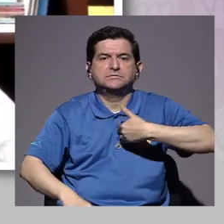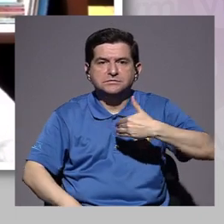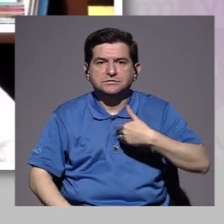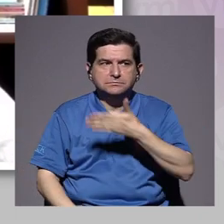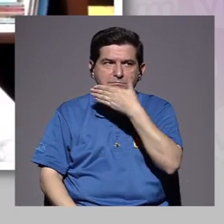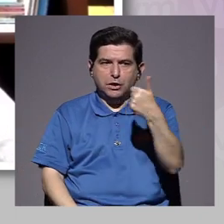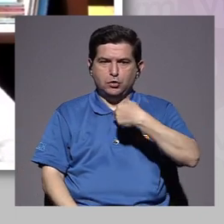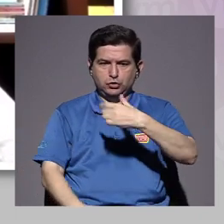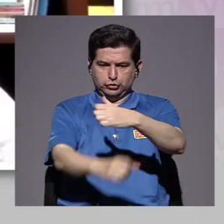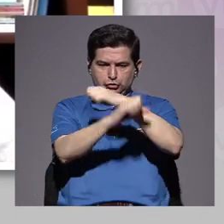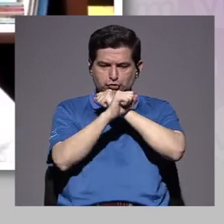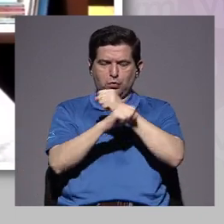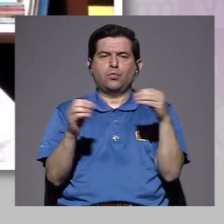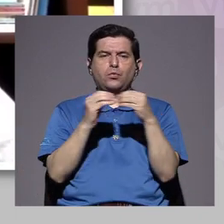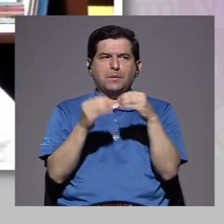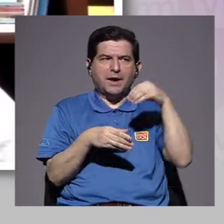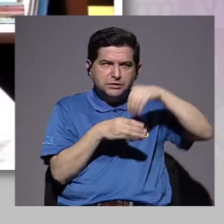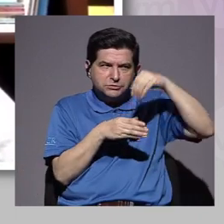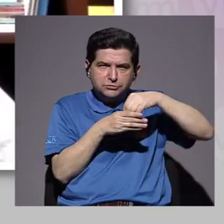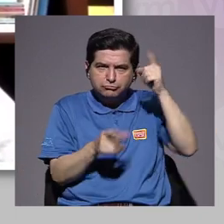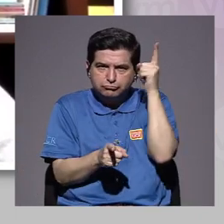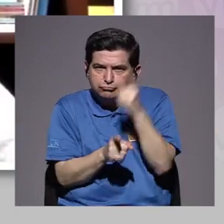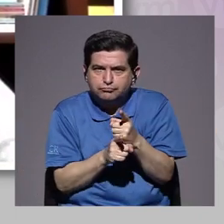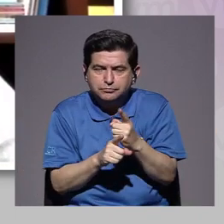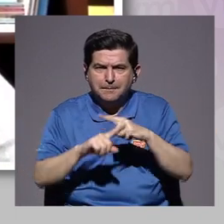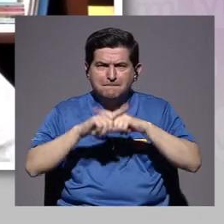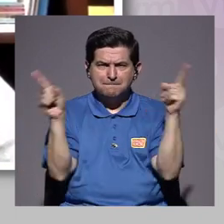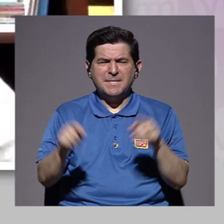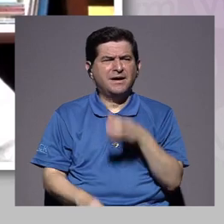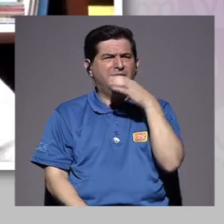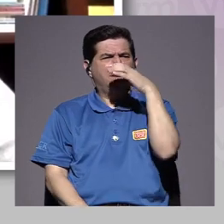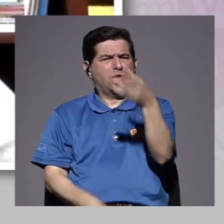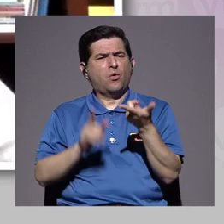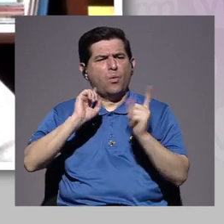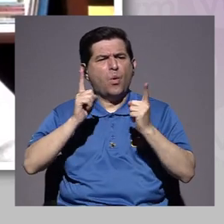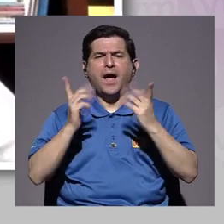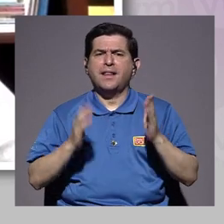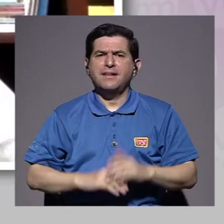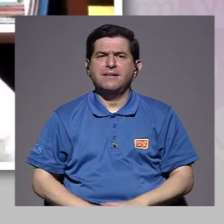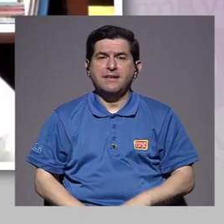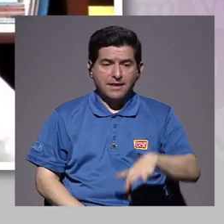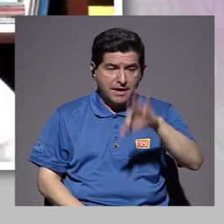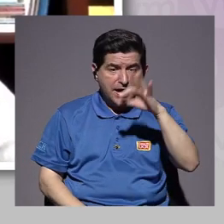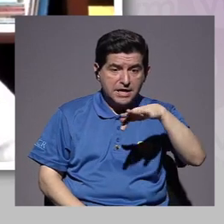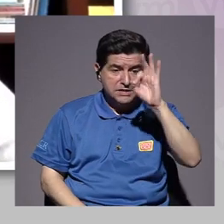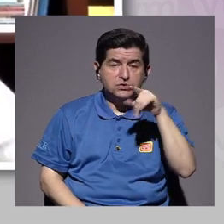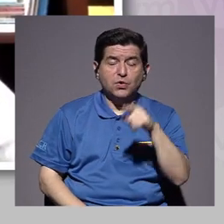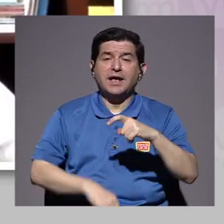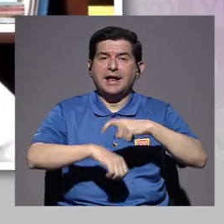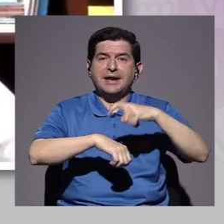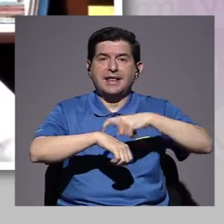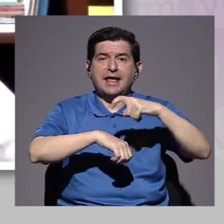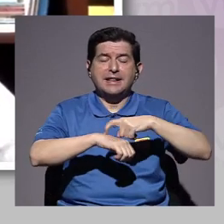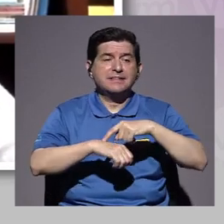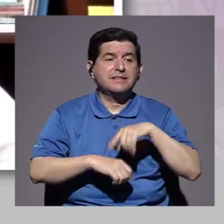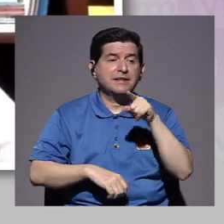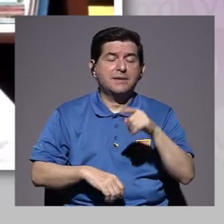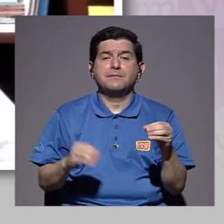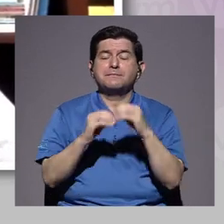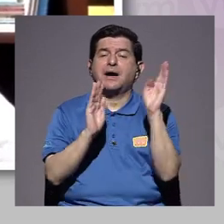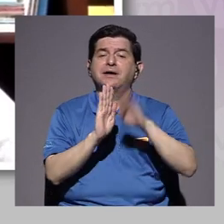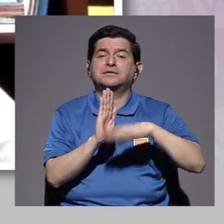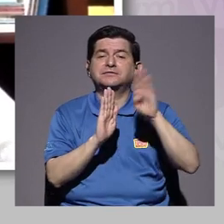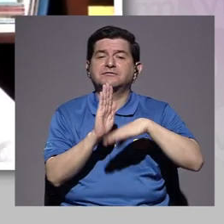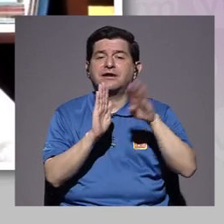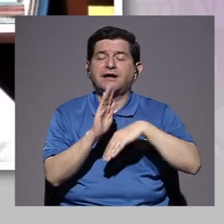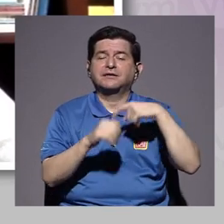yo, más me aseguro de que tenga más nutrientes. Pero ¿cuáles son las recomendaciones? Elegir las que están en temporada, que son las que salen